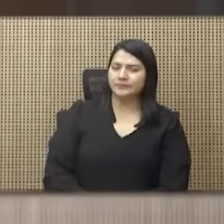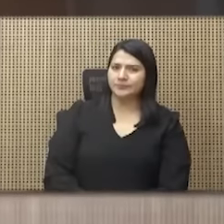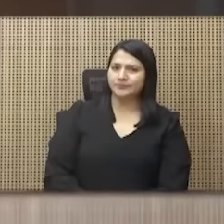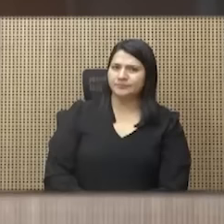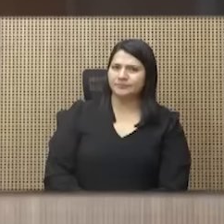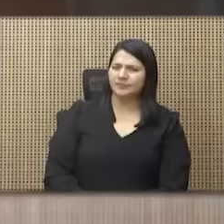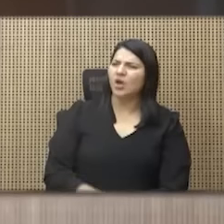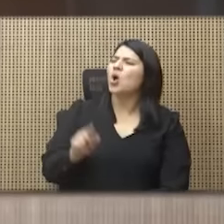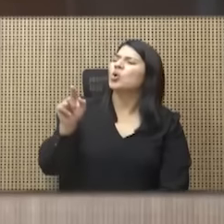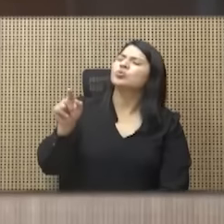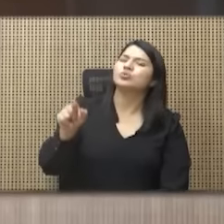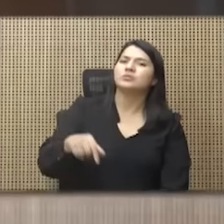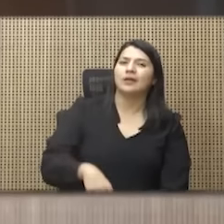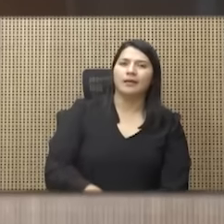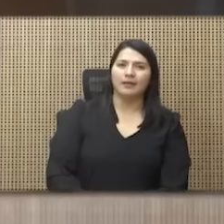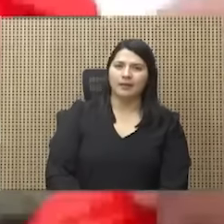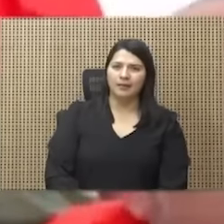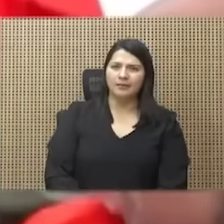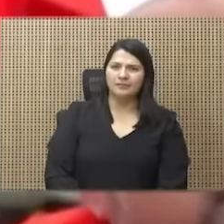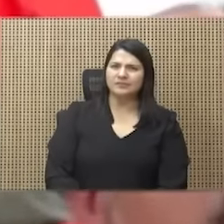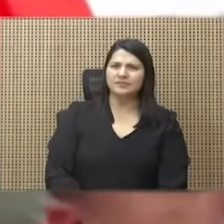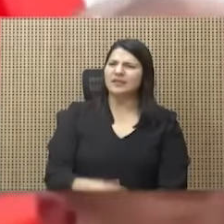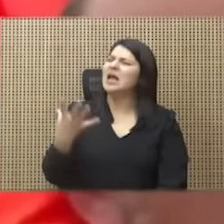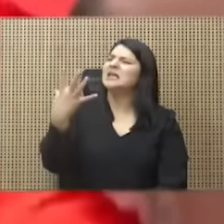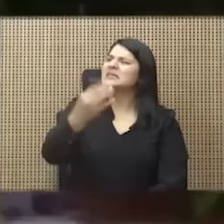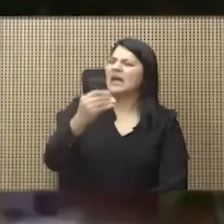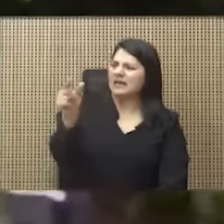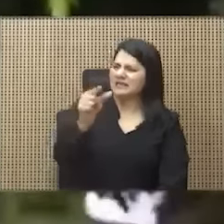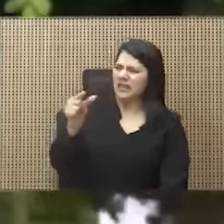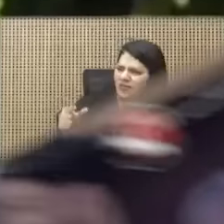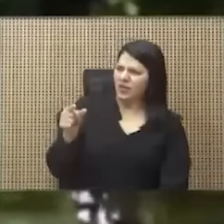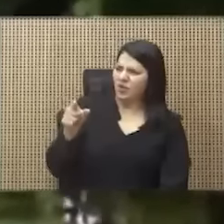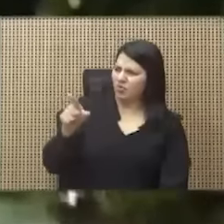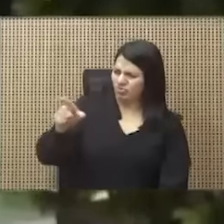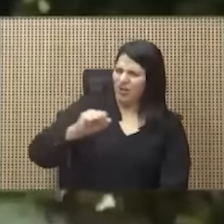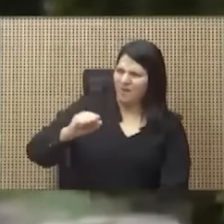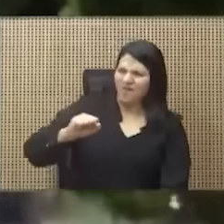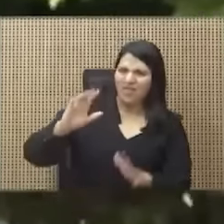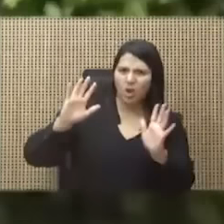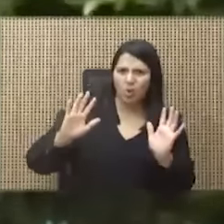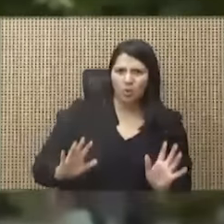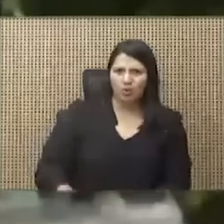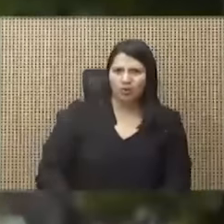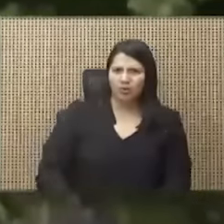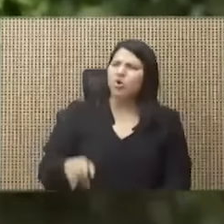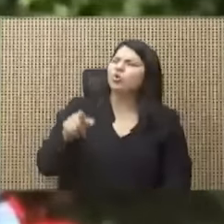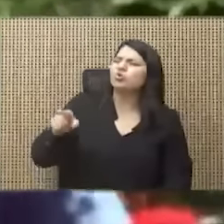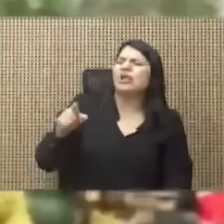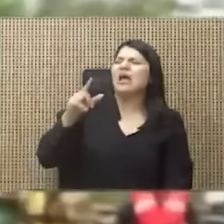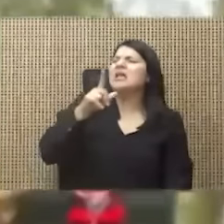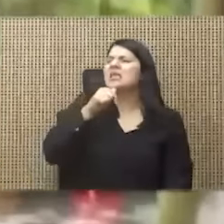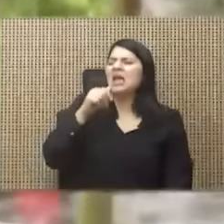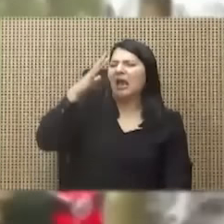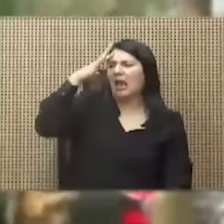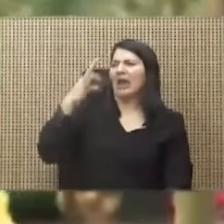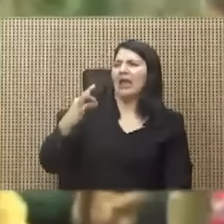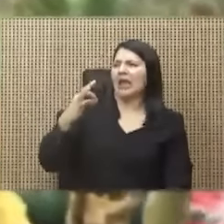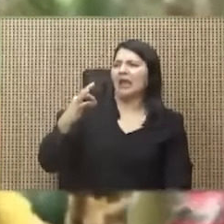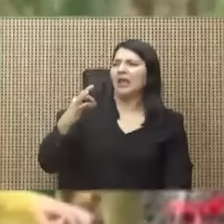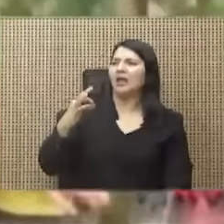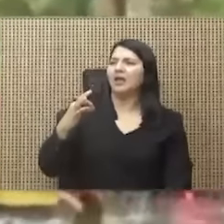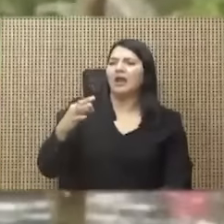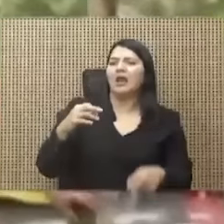sálgase de ese río, no haga el ridículo. ¿A quién cree que va a convencer? A la